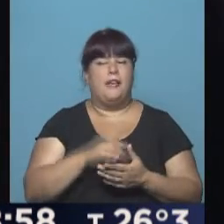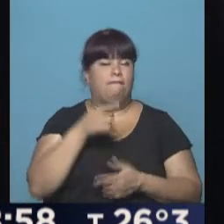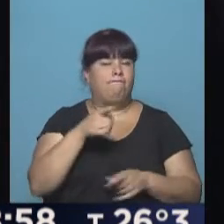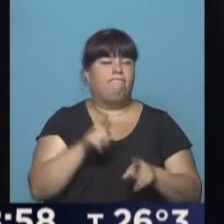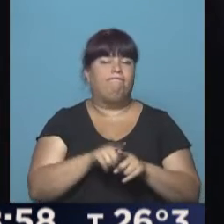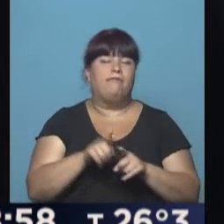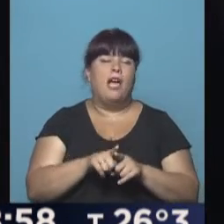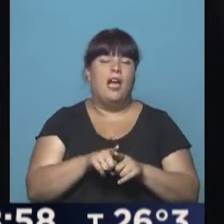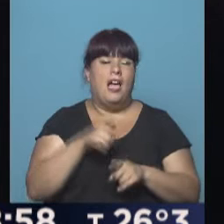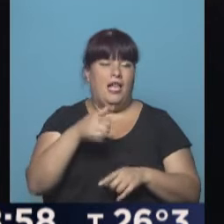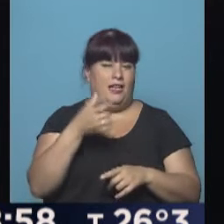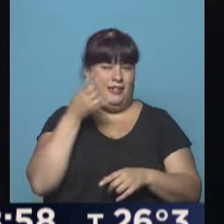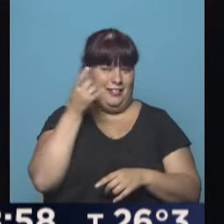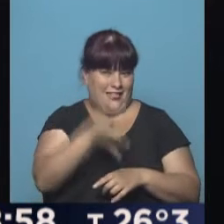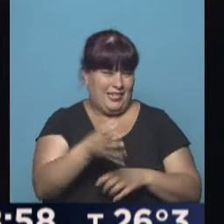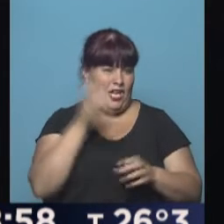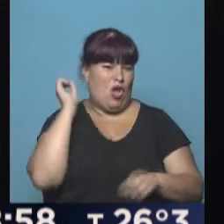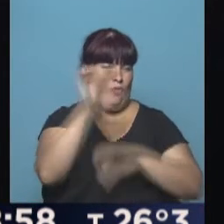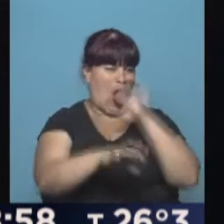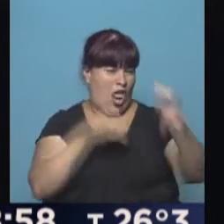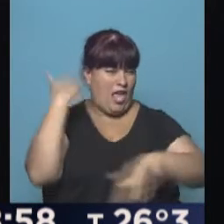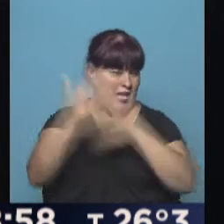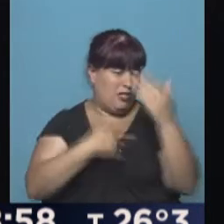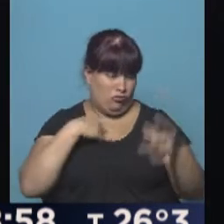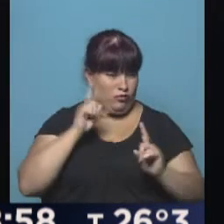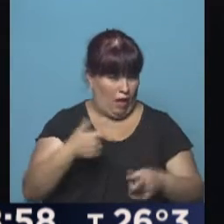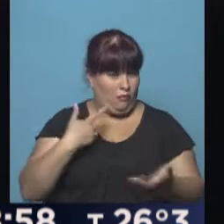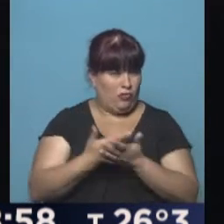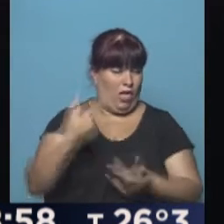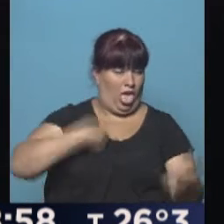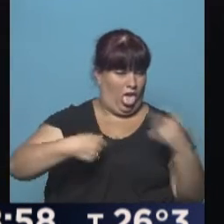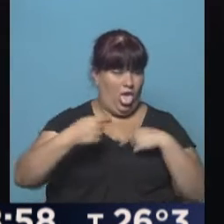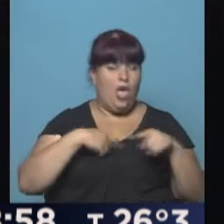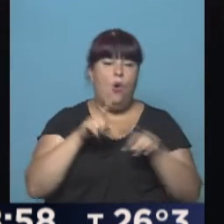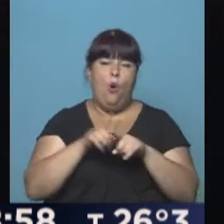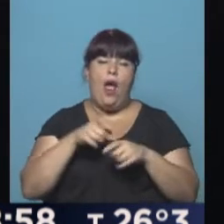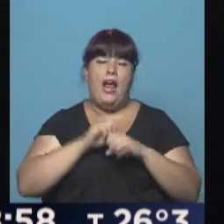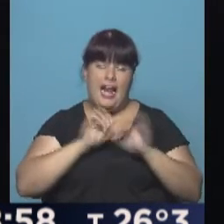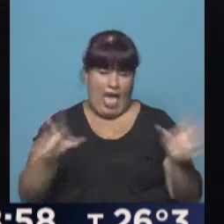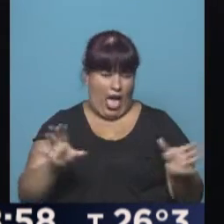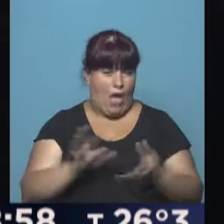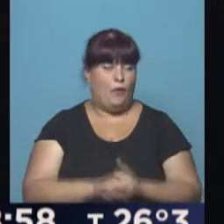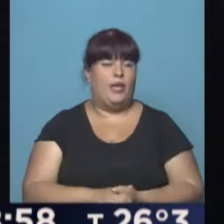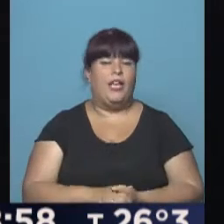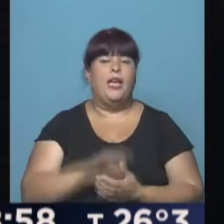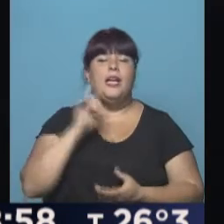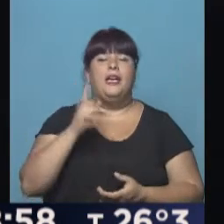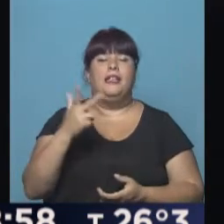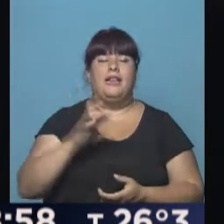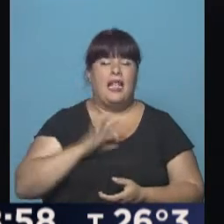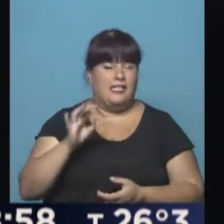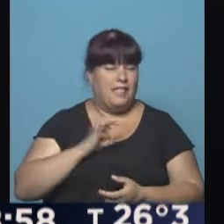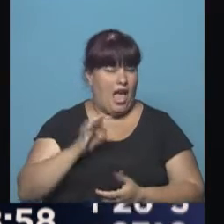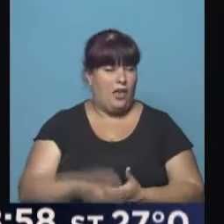esos actos de vandalismo y de violencia de los cuales yo mismo fui víctima, como un daño agravado, establecido 3 años